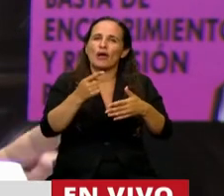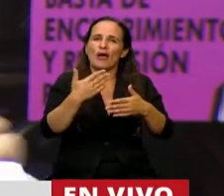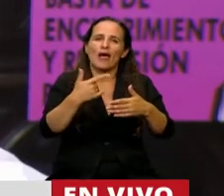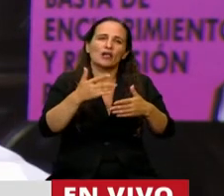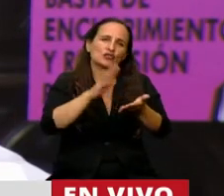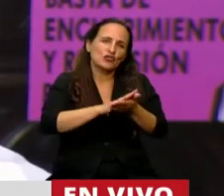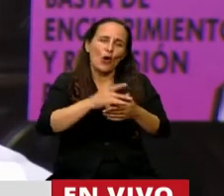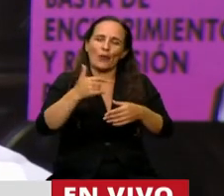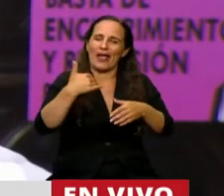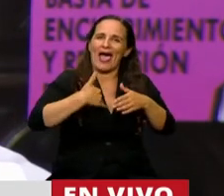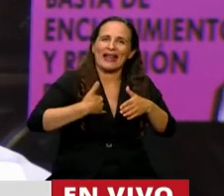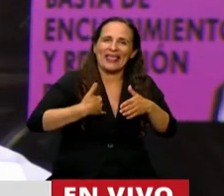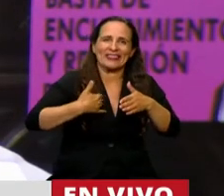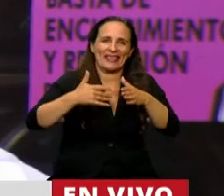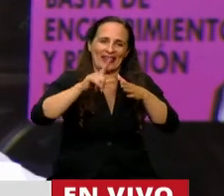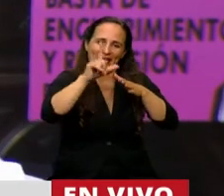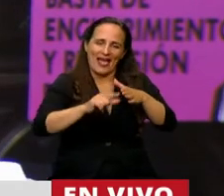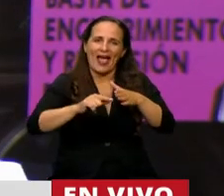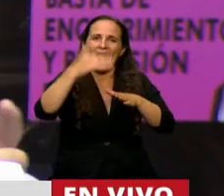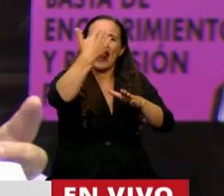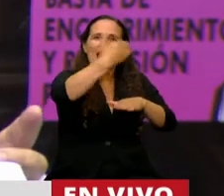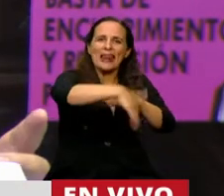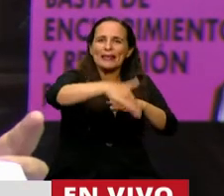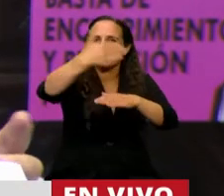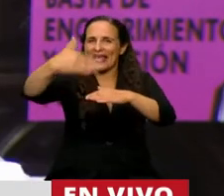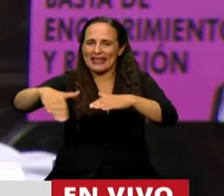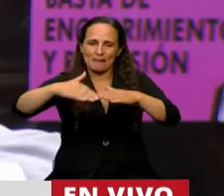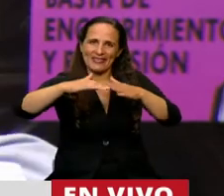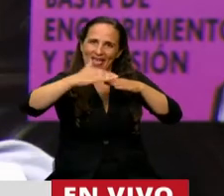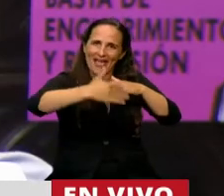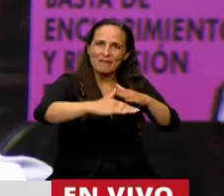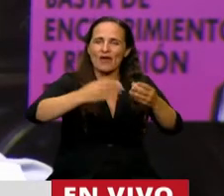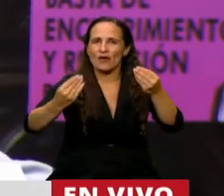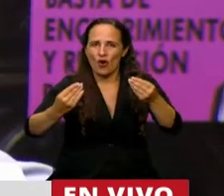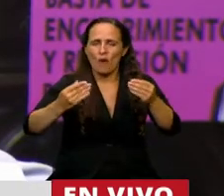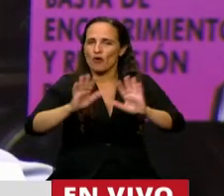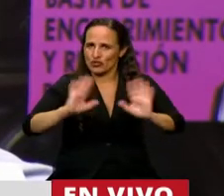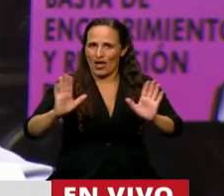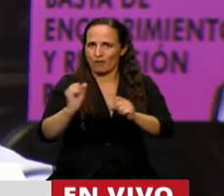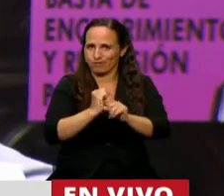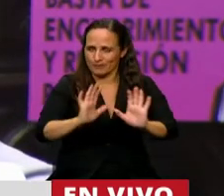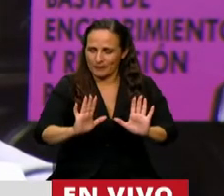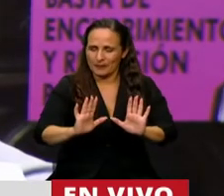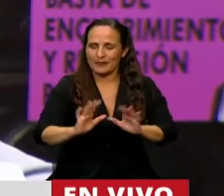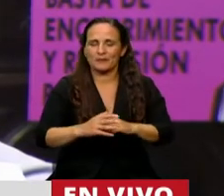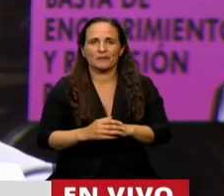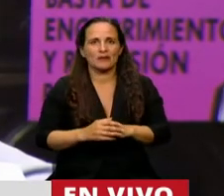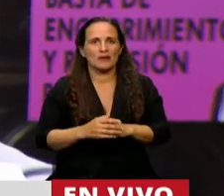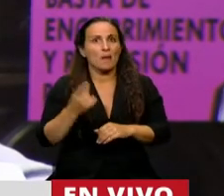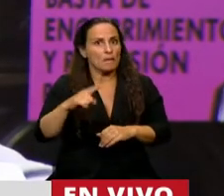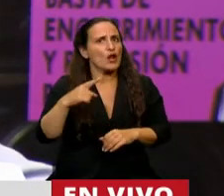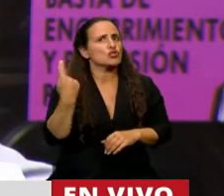límites de nuestra plataforma. Y sabemos perfectamente que a quienes le ocurrió este